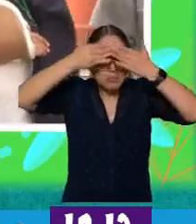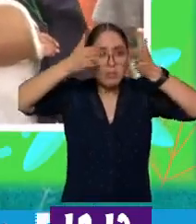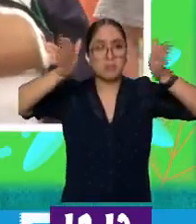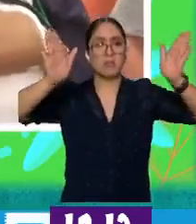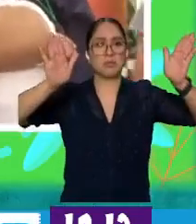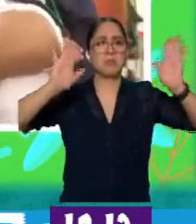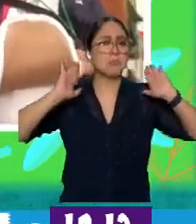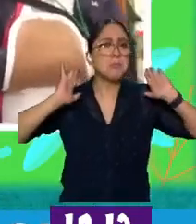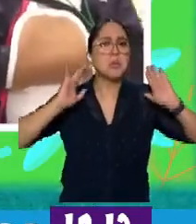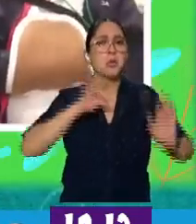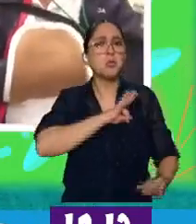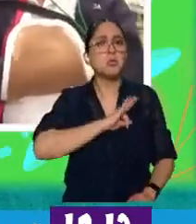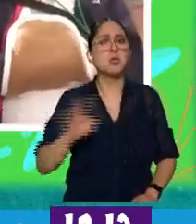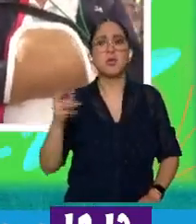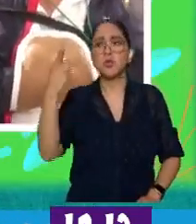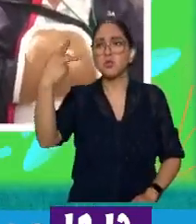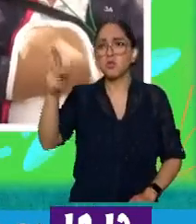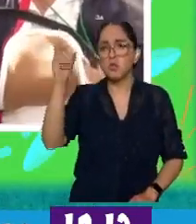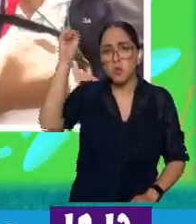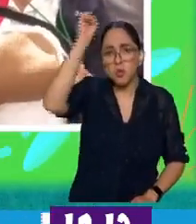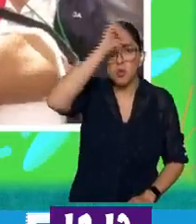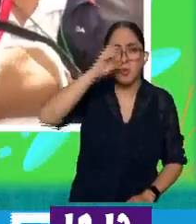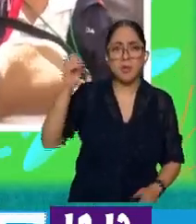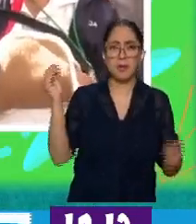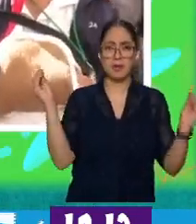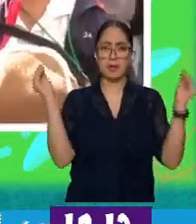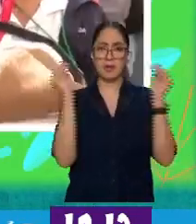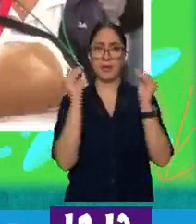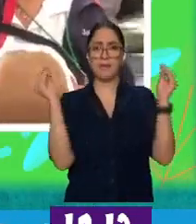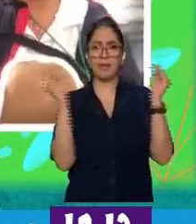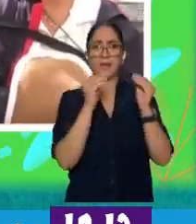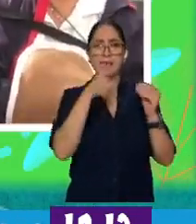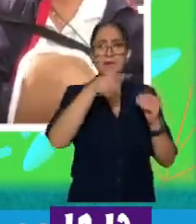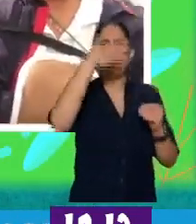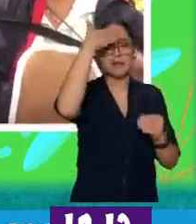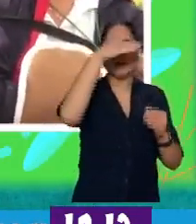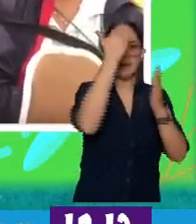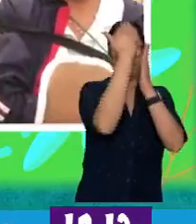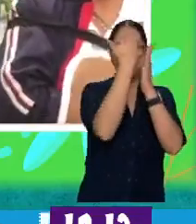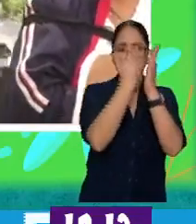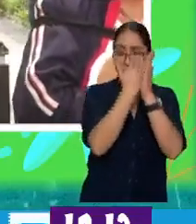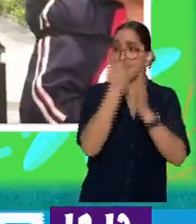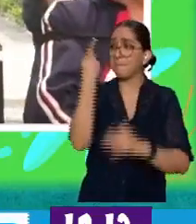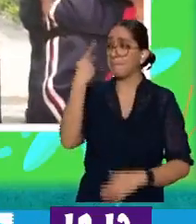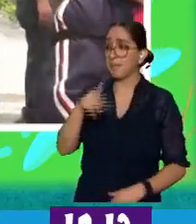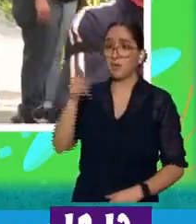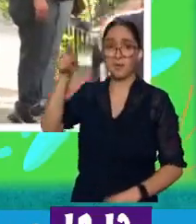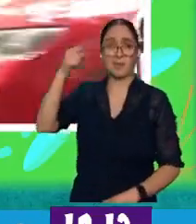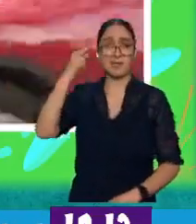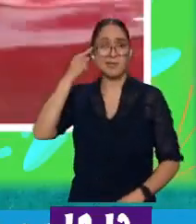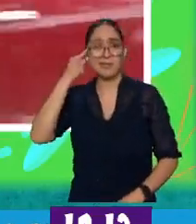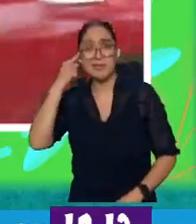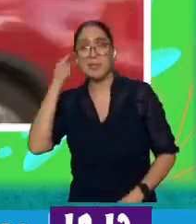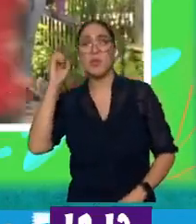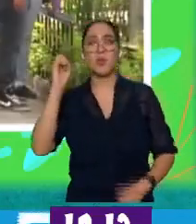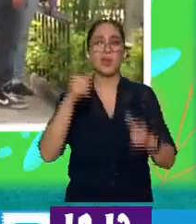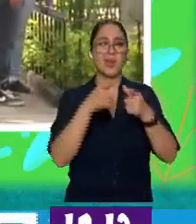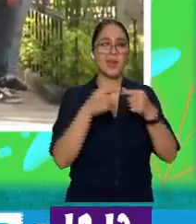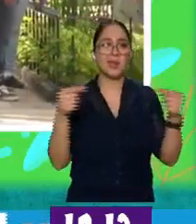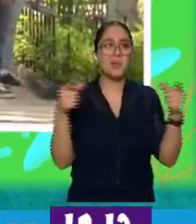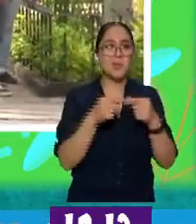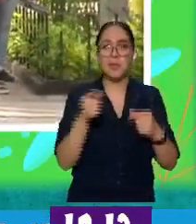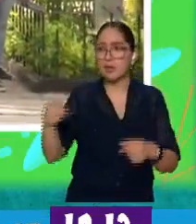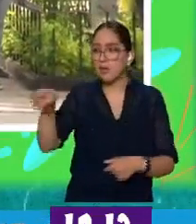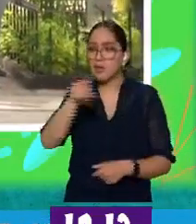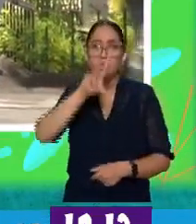y puede debatir, por lo menos tiene un esquema de cómo debatir. Los chinos y los japoneses, por ejemplo, no están entrenados a